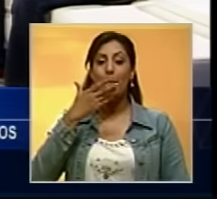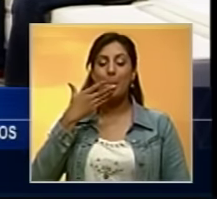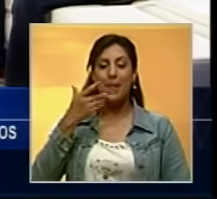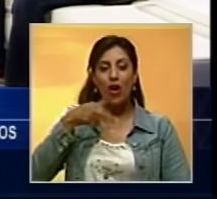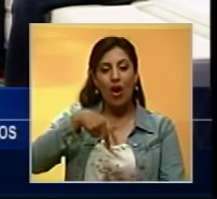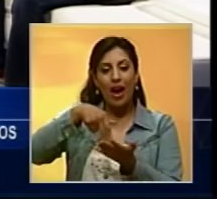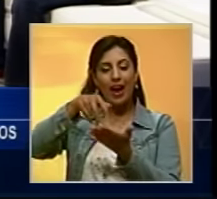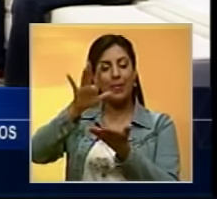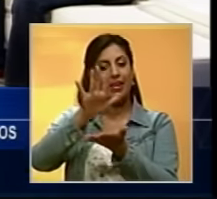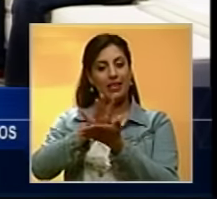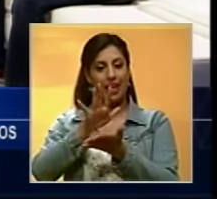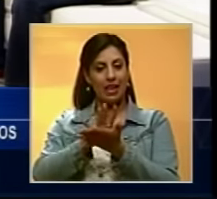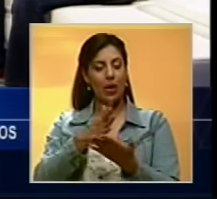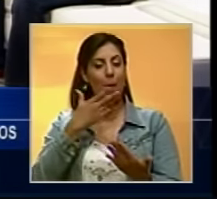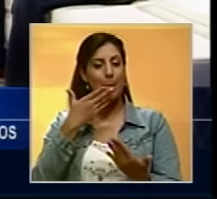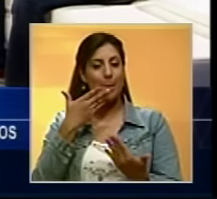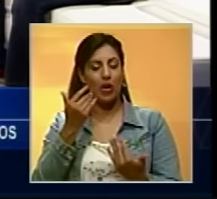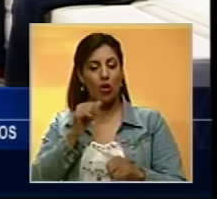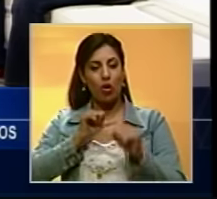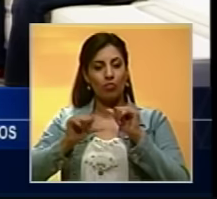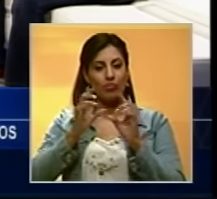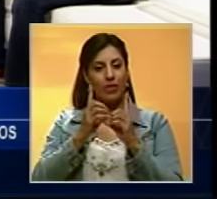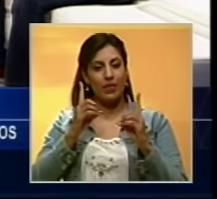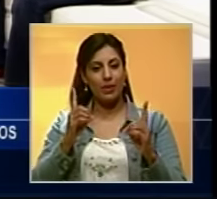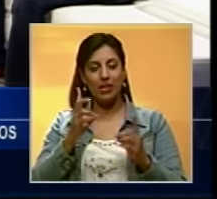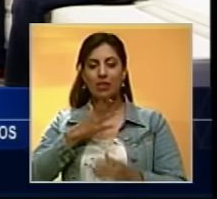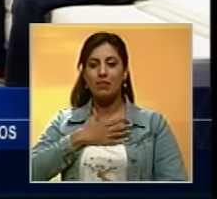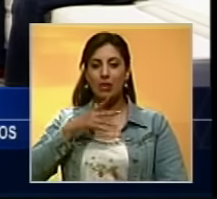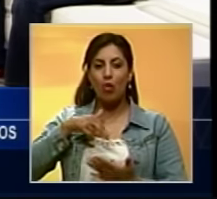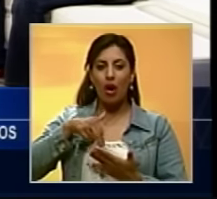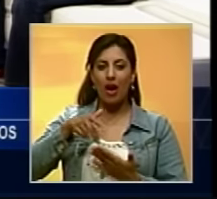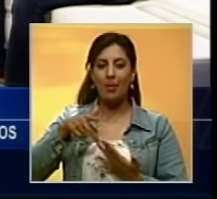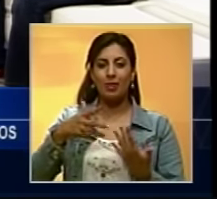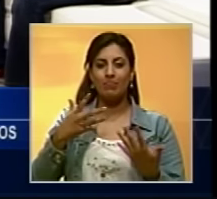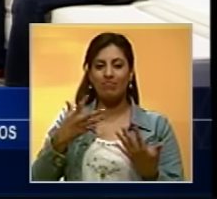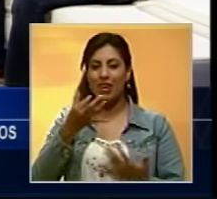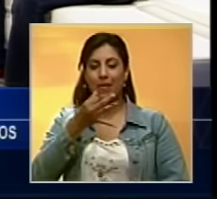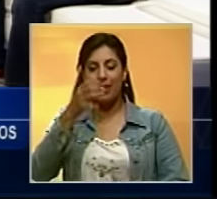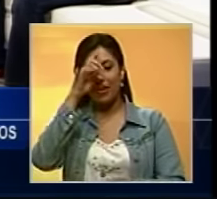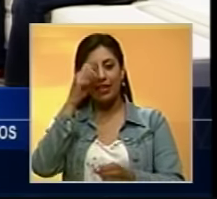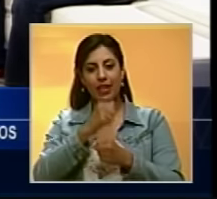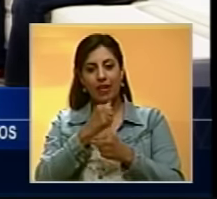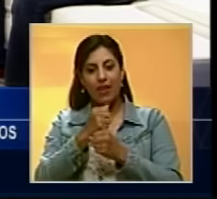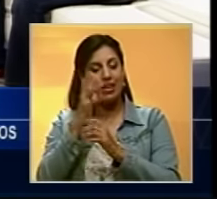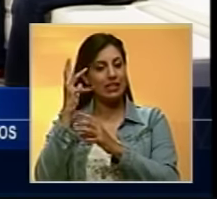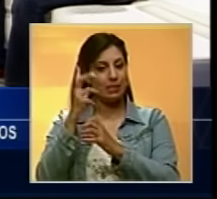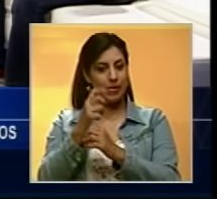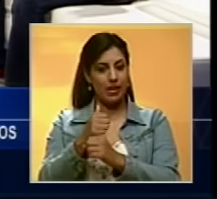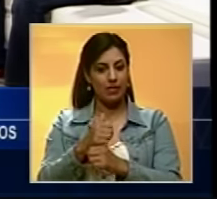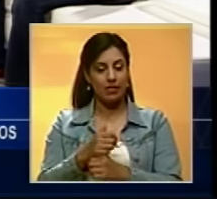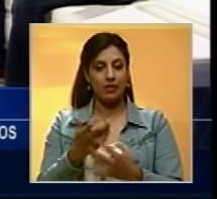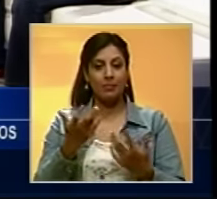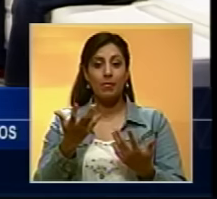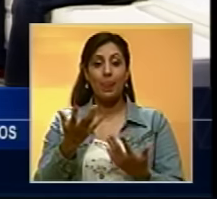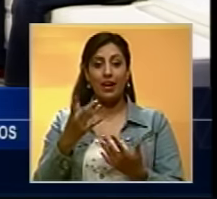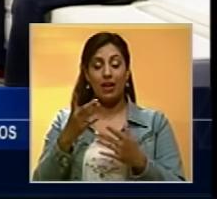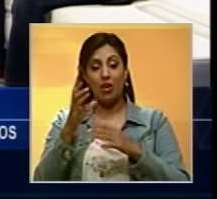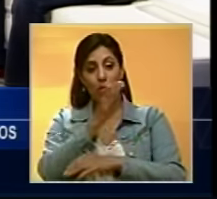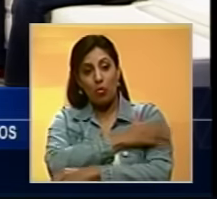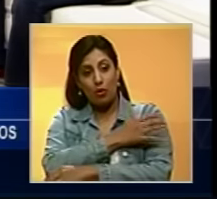para la soberanía es el camino para la autodeterminación es el camino de la de la eficiencia y de la esperanza eh la